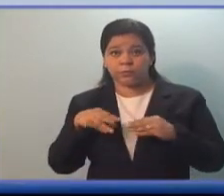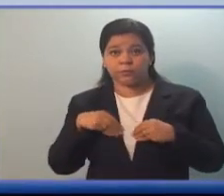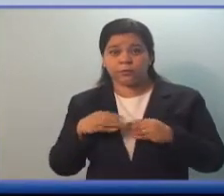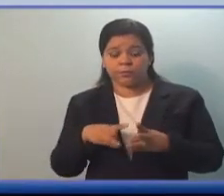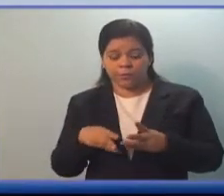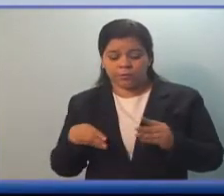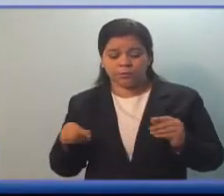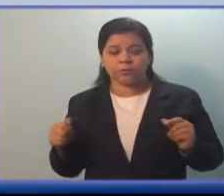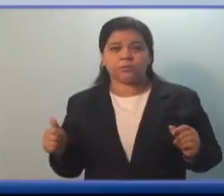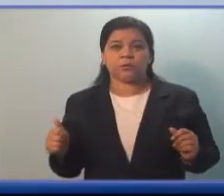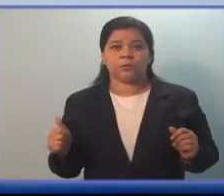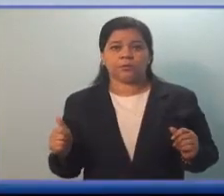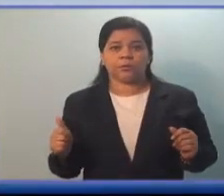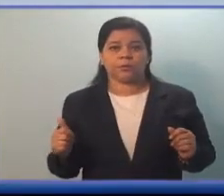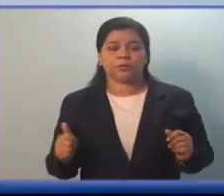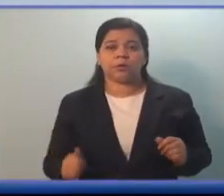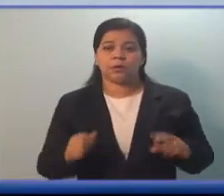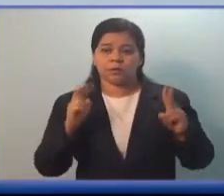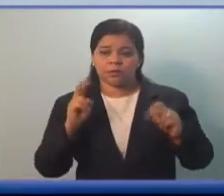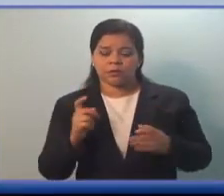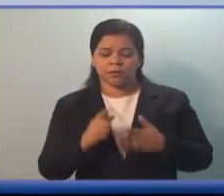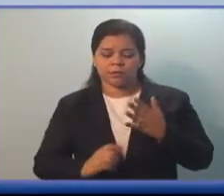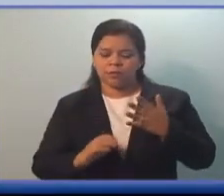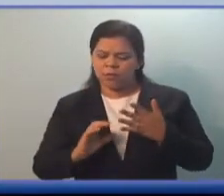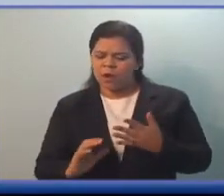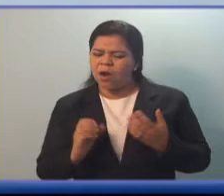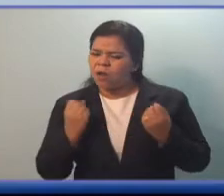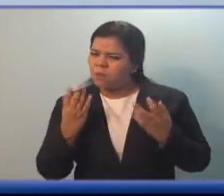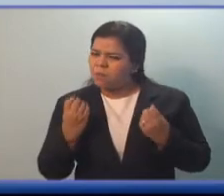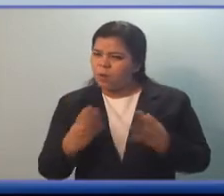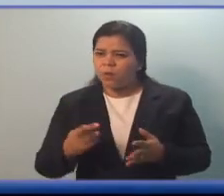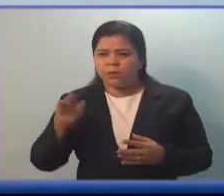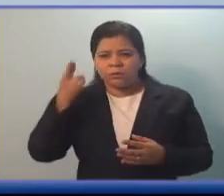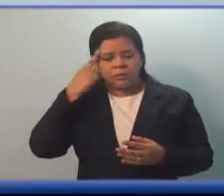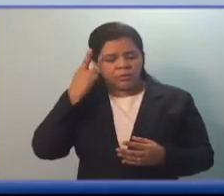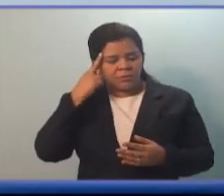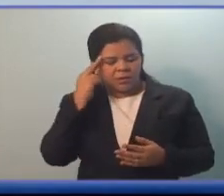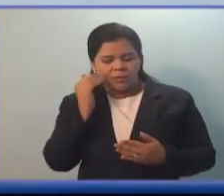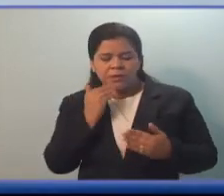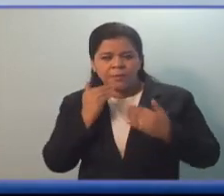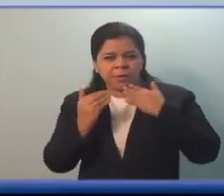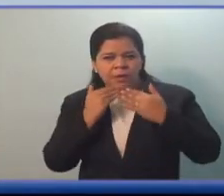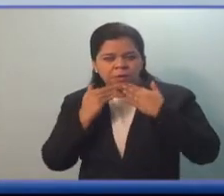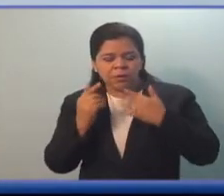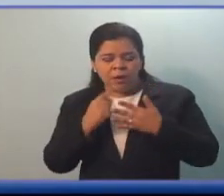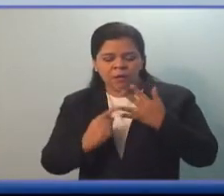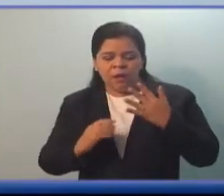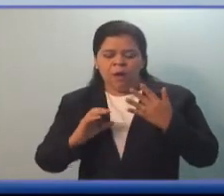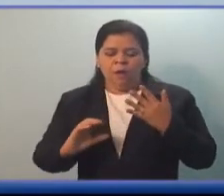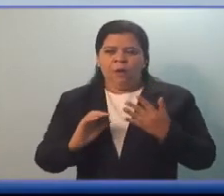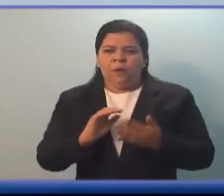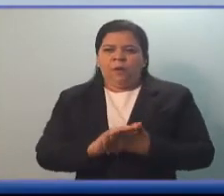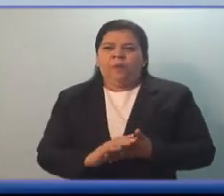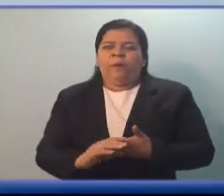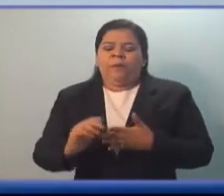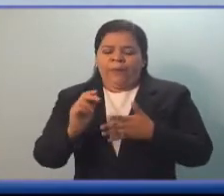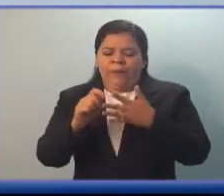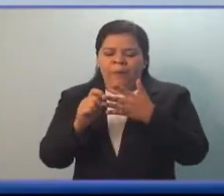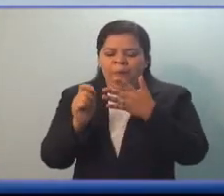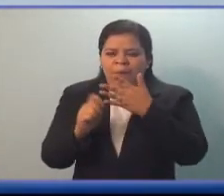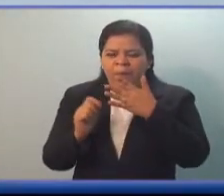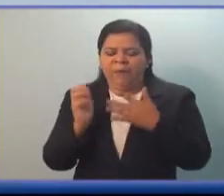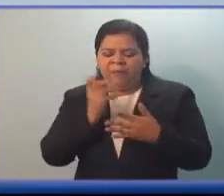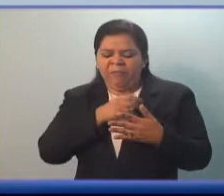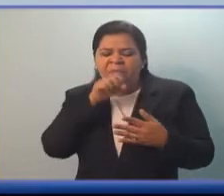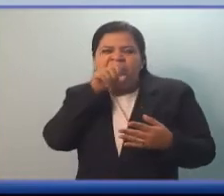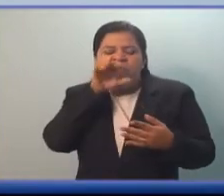resolver. En materia constitucional hay muchos criterios de interpretación de la Constitución, hay principios que hay que tomar